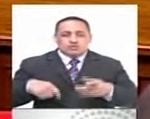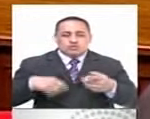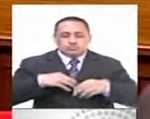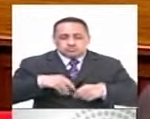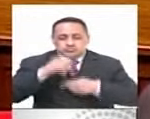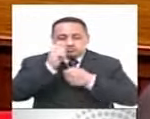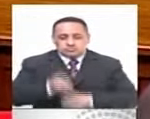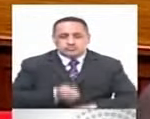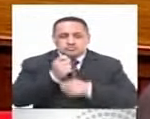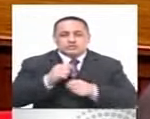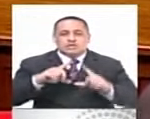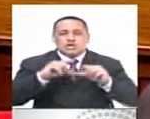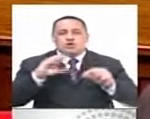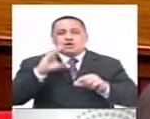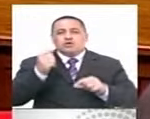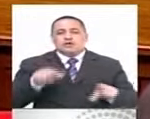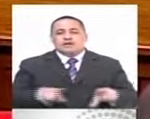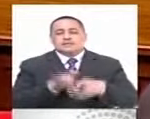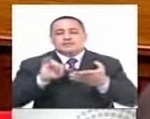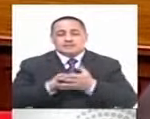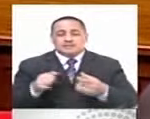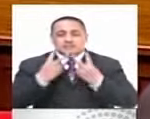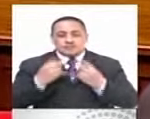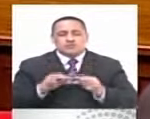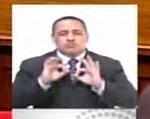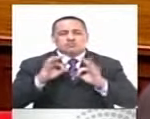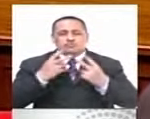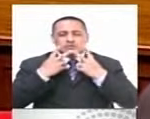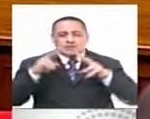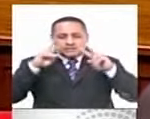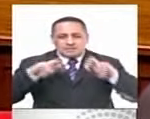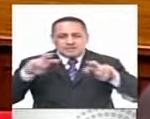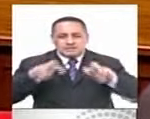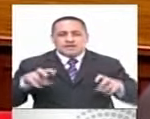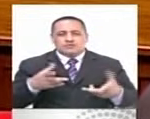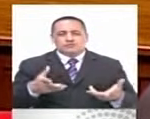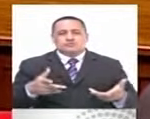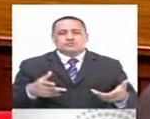coca, sino que también precisamente está investigado?